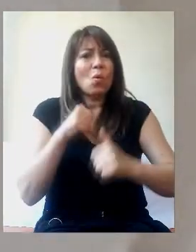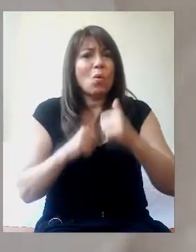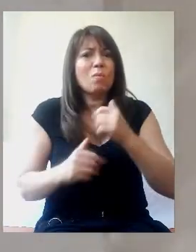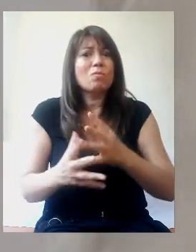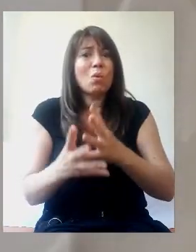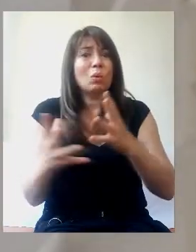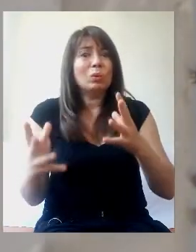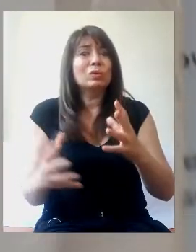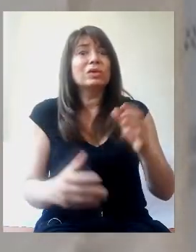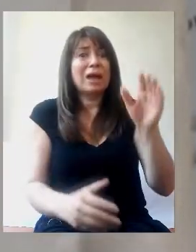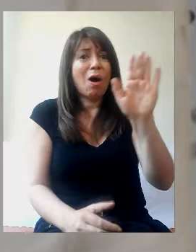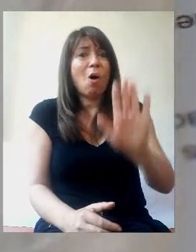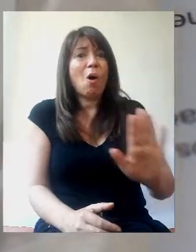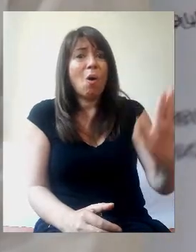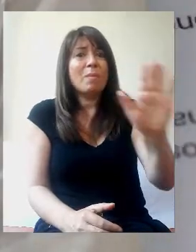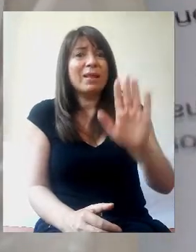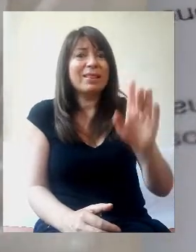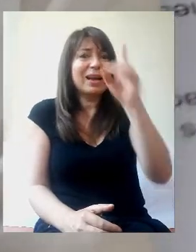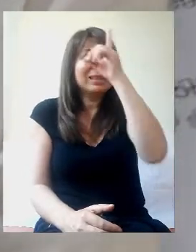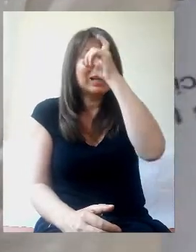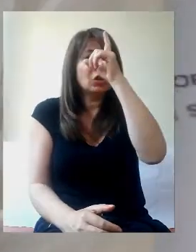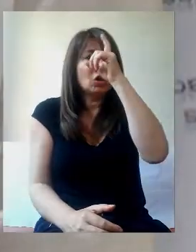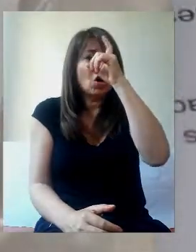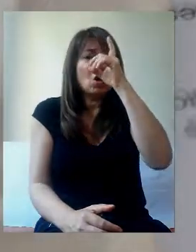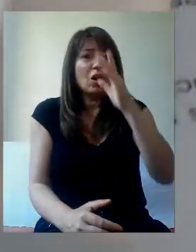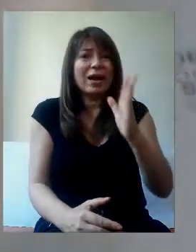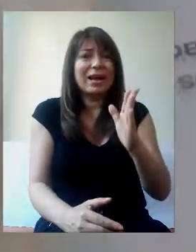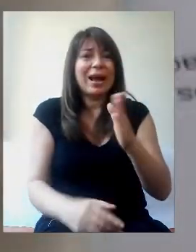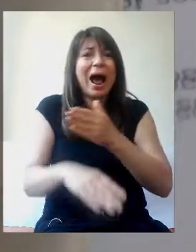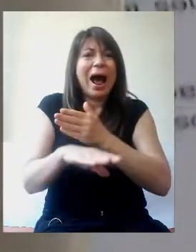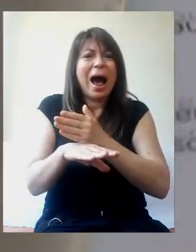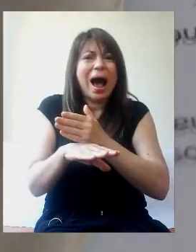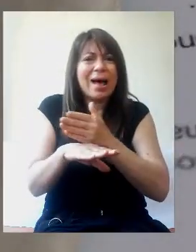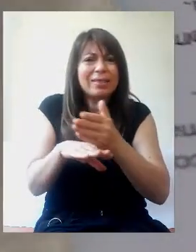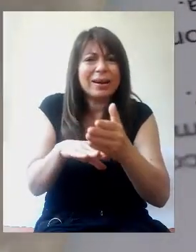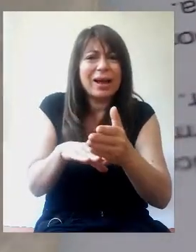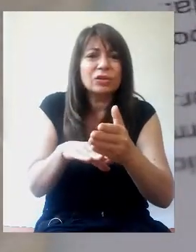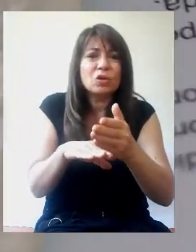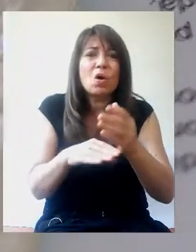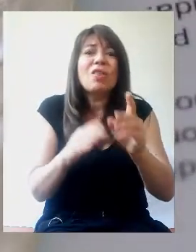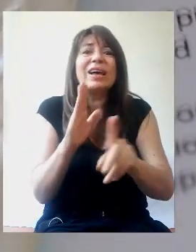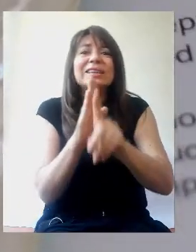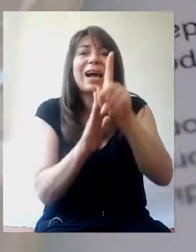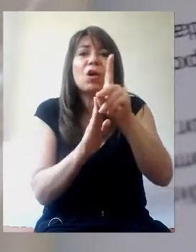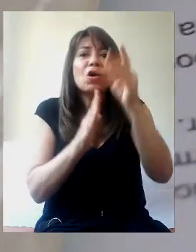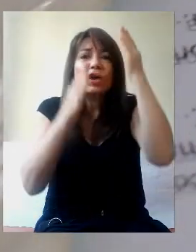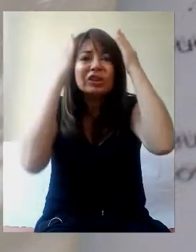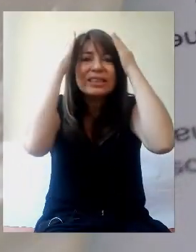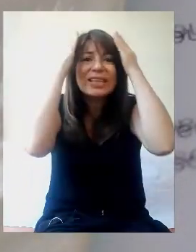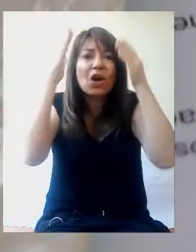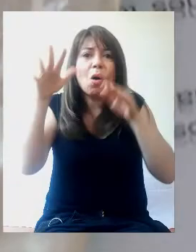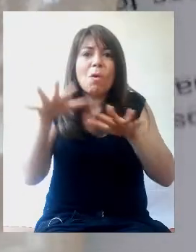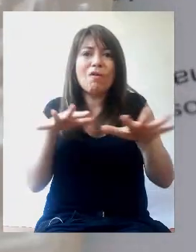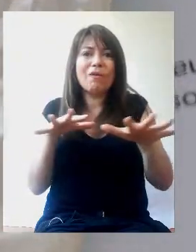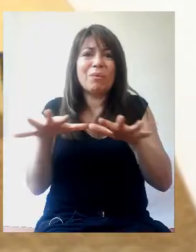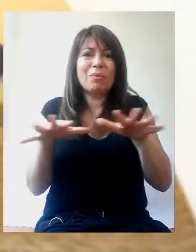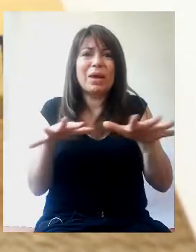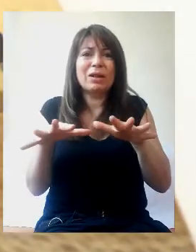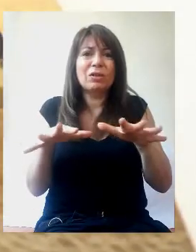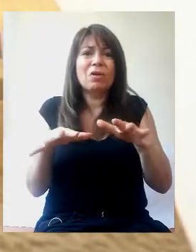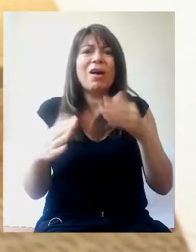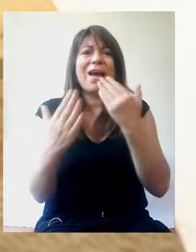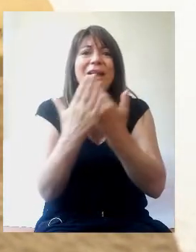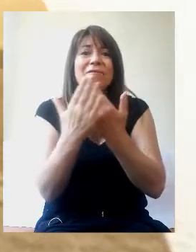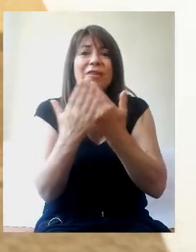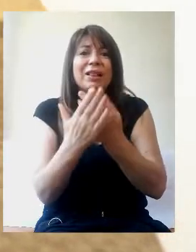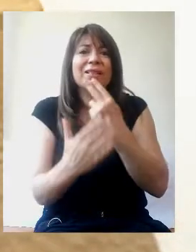vives muchas hospitalizaciones, un retraso en el desarrollo psicomotor, te ves enfrentada a una